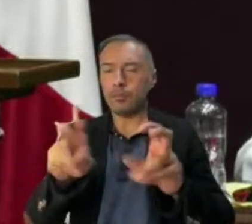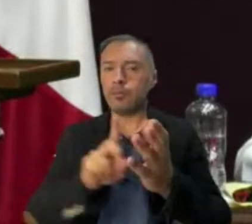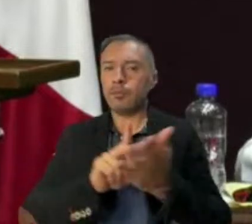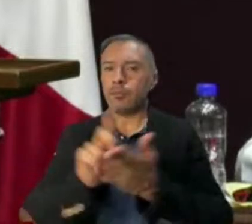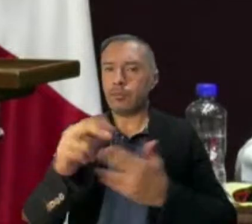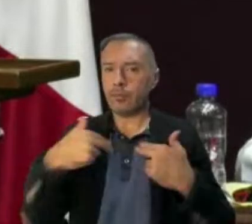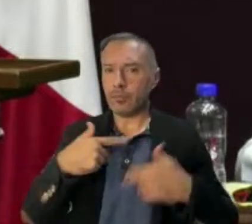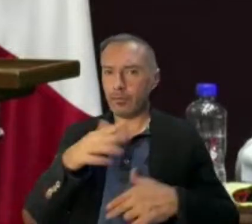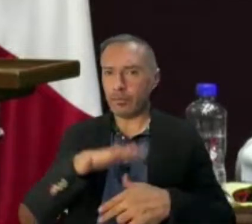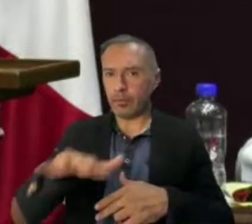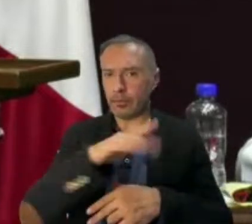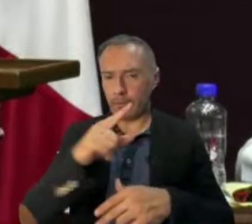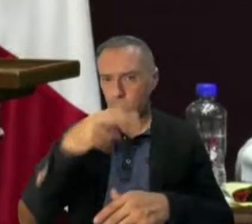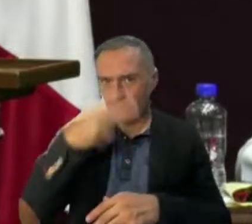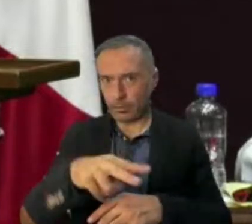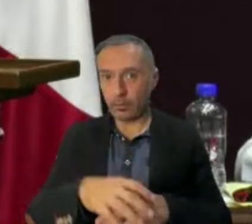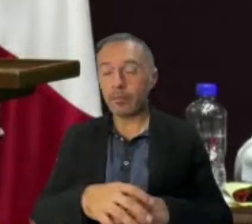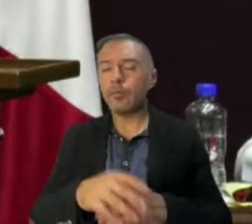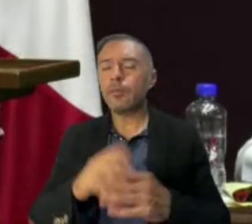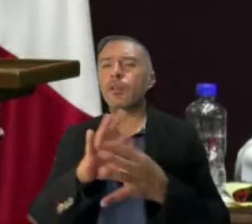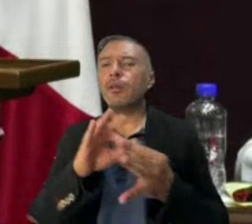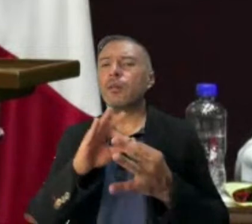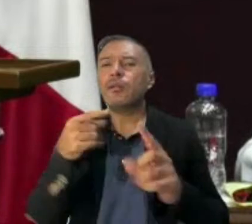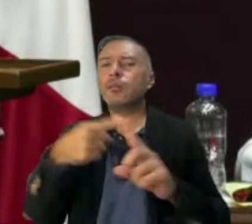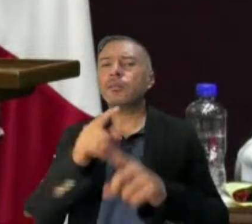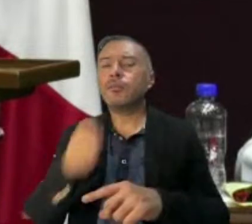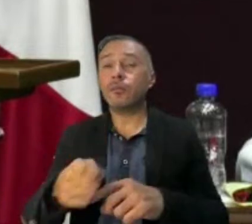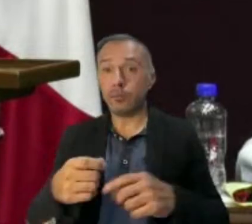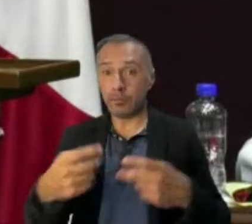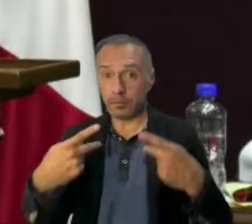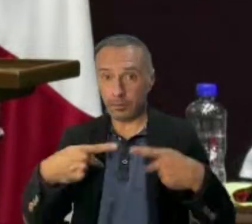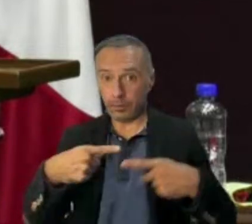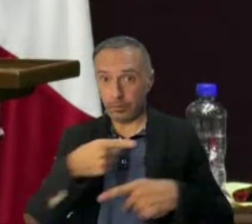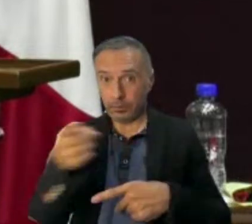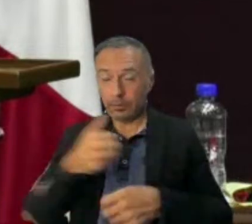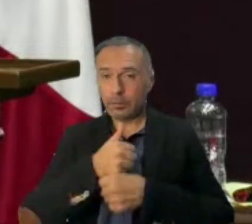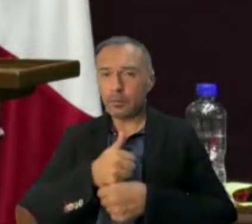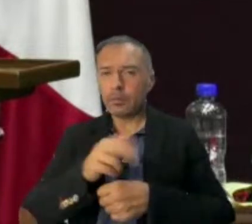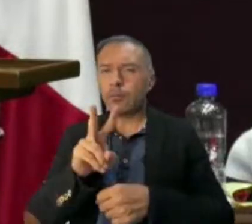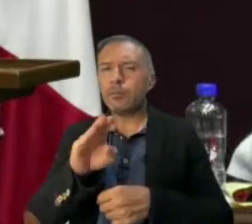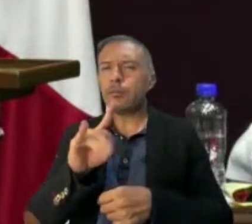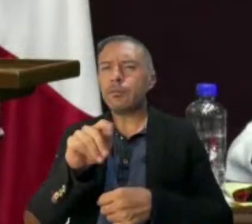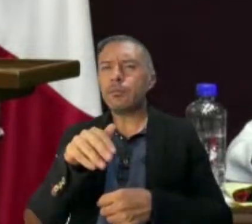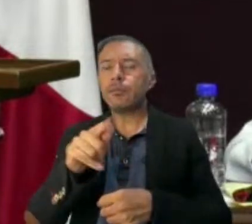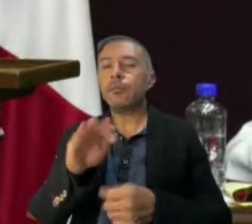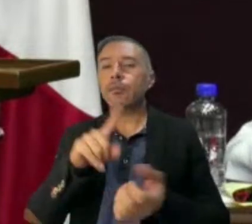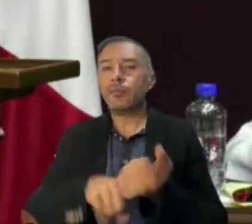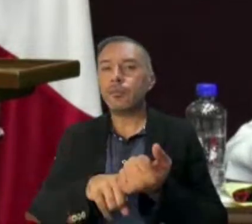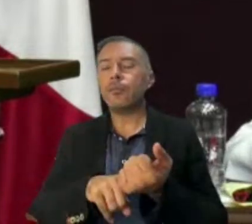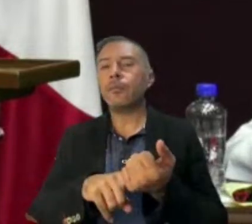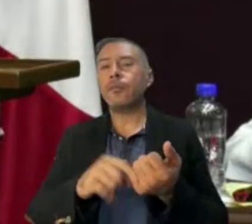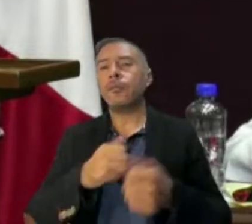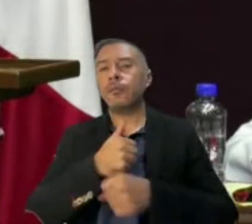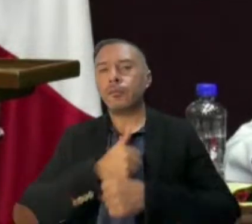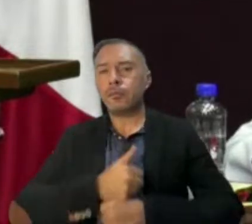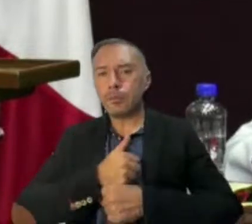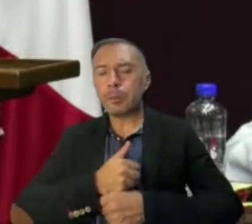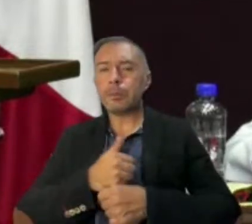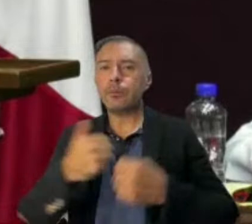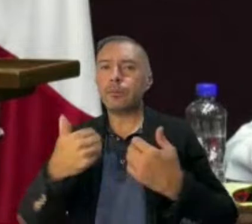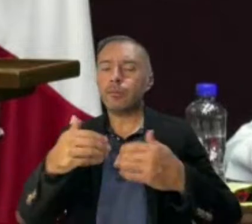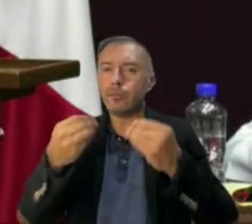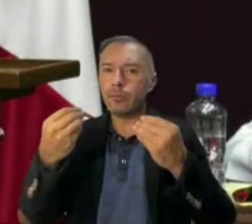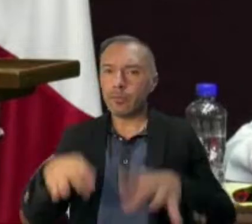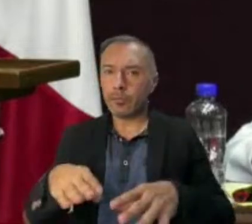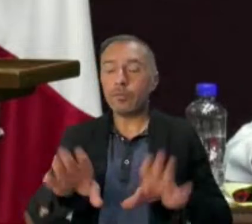país. Podemos definir a una víctima de reparación del daño aquella que ha sufrido algún tipo de perjuicio, daño o pérdida como resultado